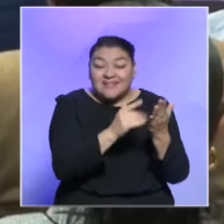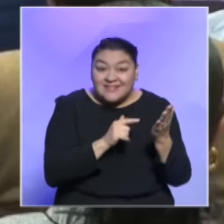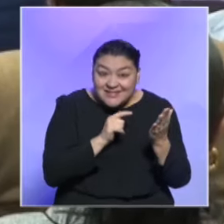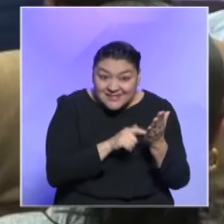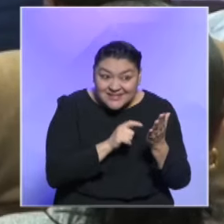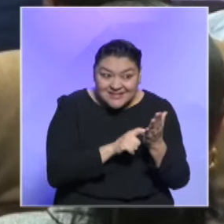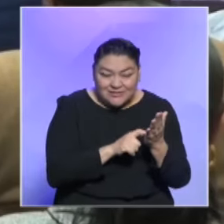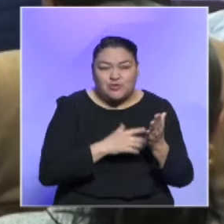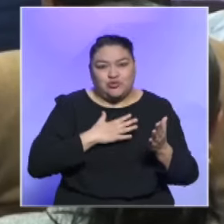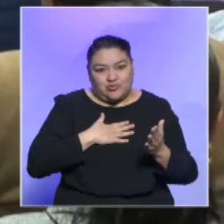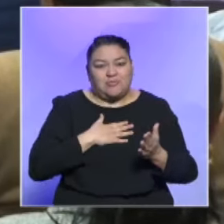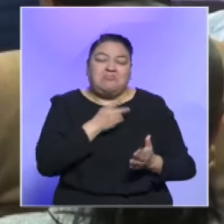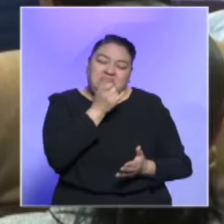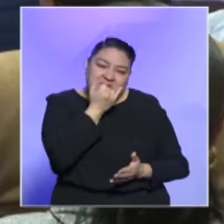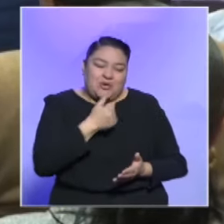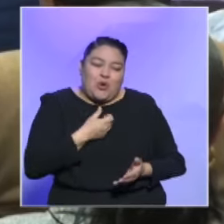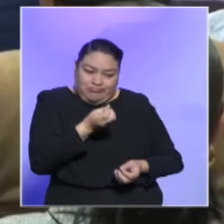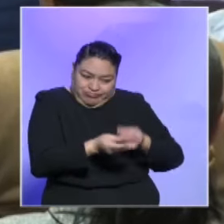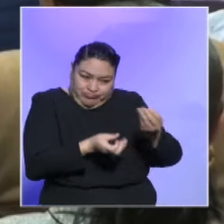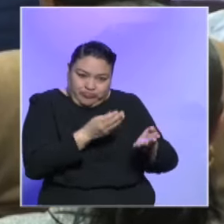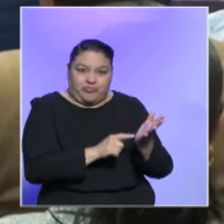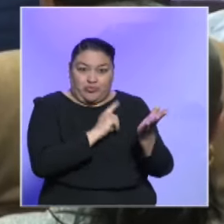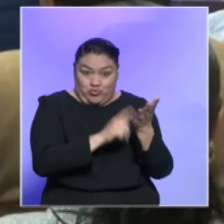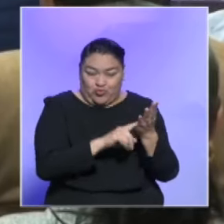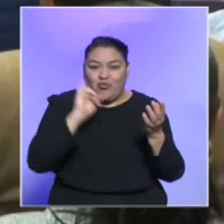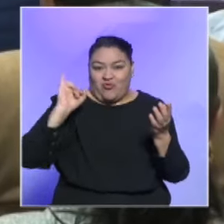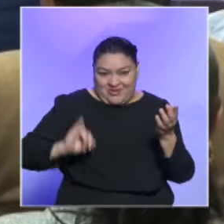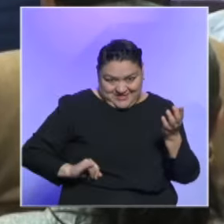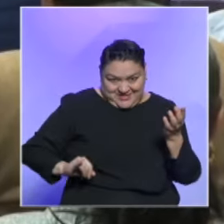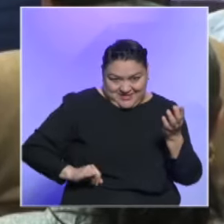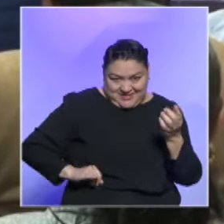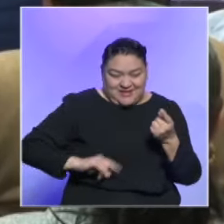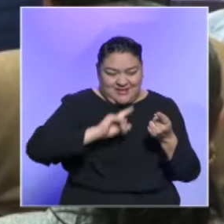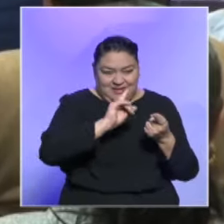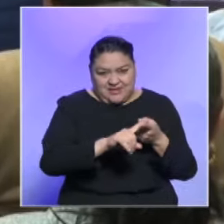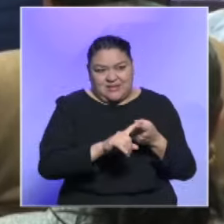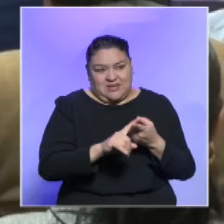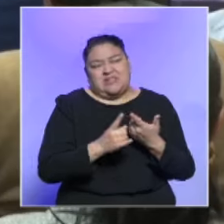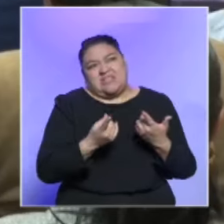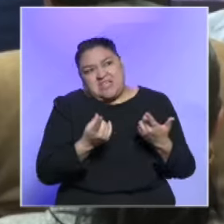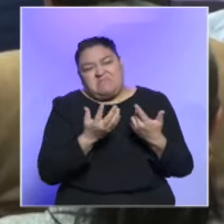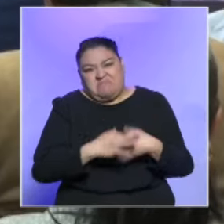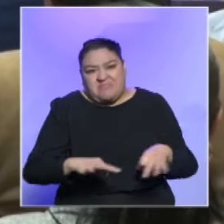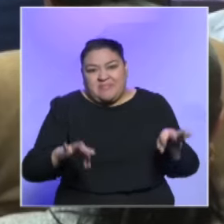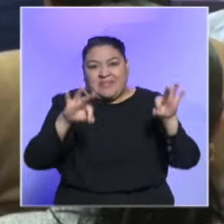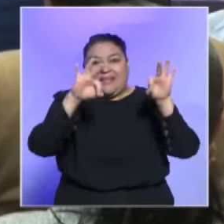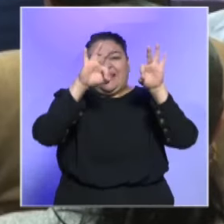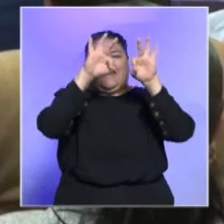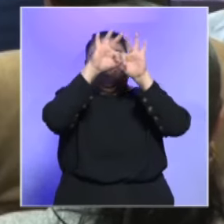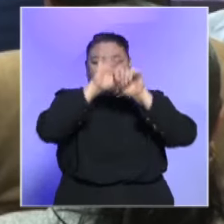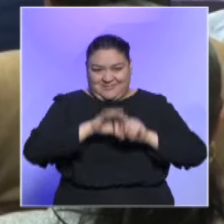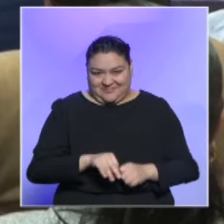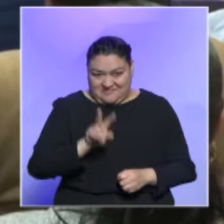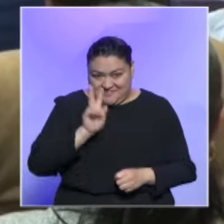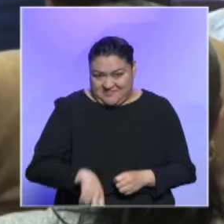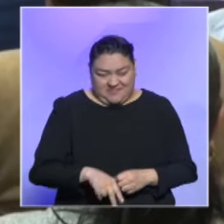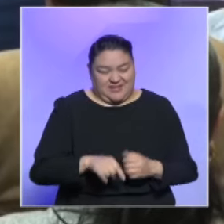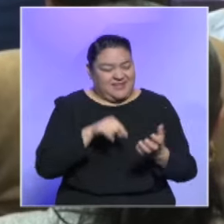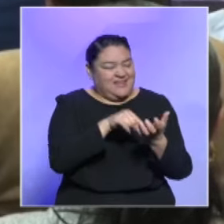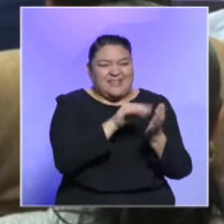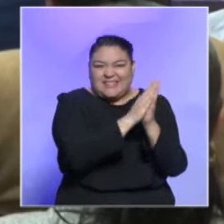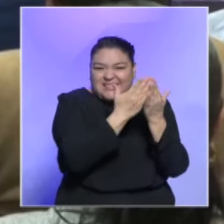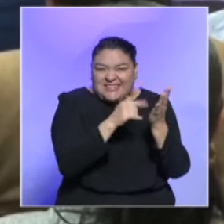voy a utilizar algunos adjetivos, interesante, no relevante, sino relevantísimo. Simple y